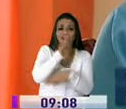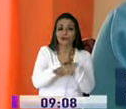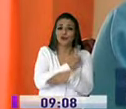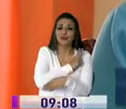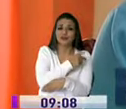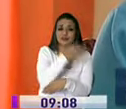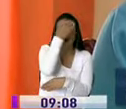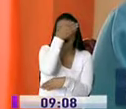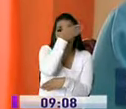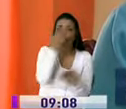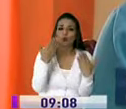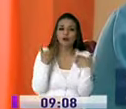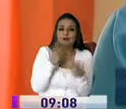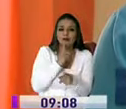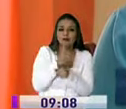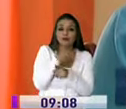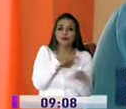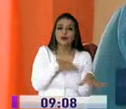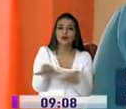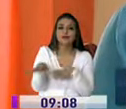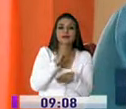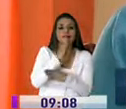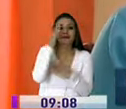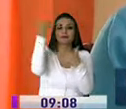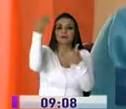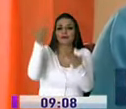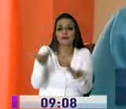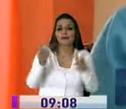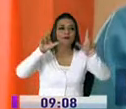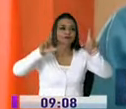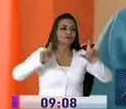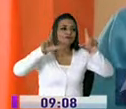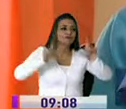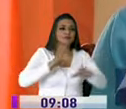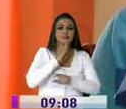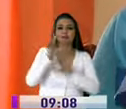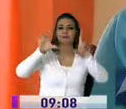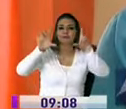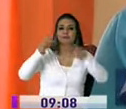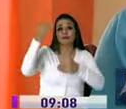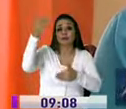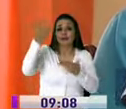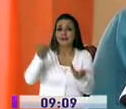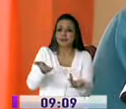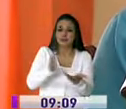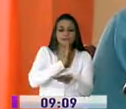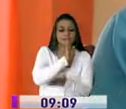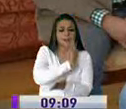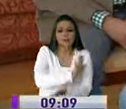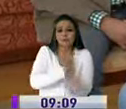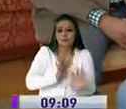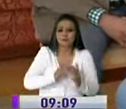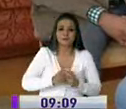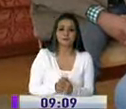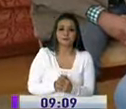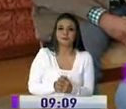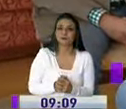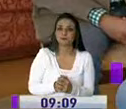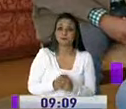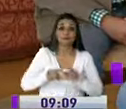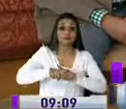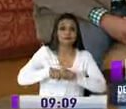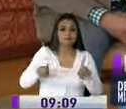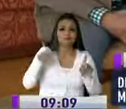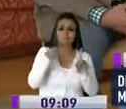Guayaquil, es obvio que en sus actividades académicas protocolarias se fotografíe con personajes políticos. Más allá de eso, Aguilar